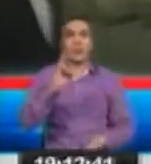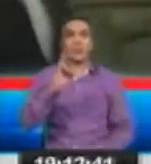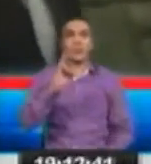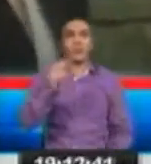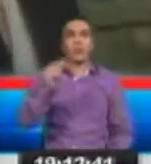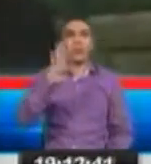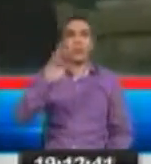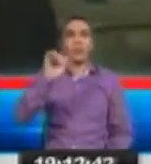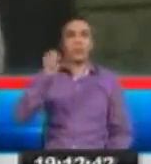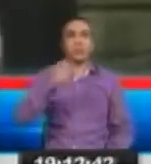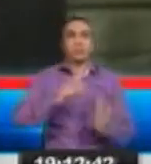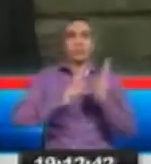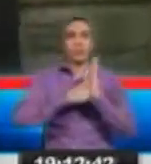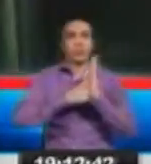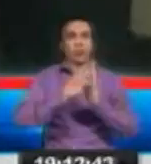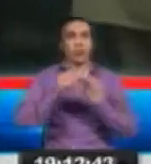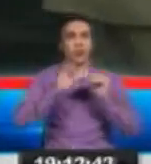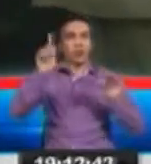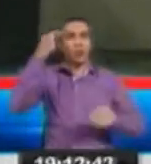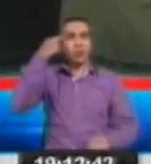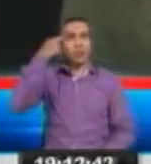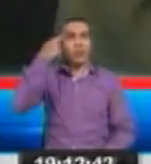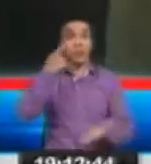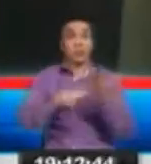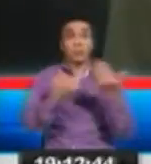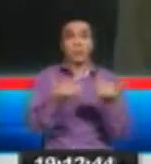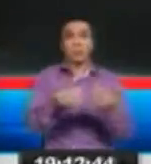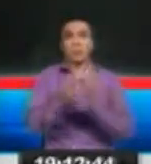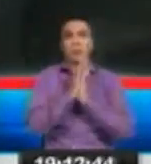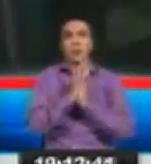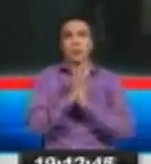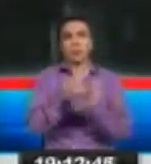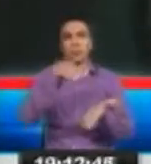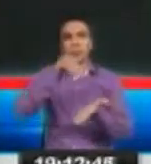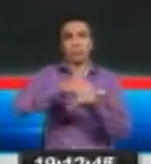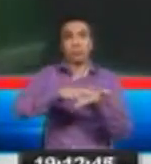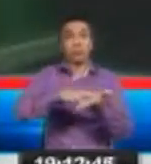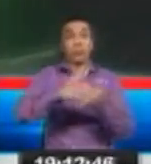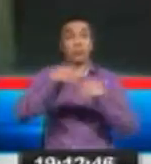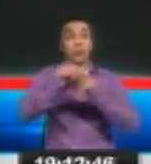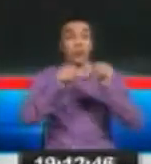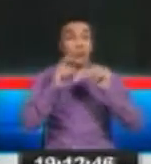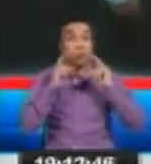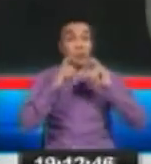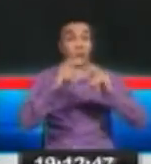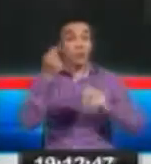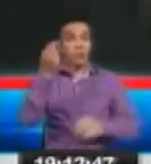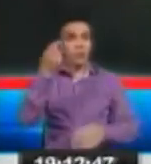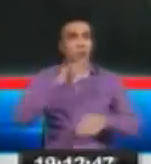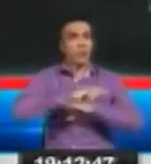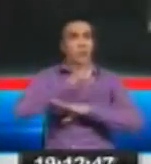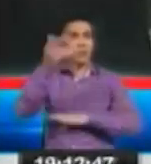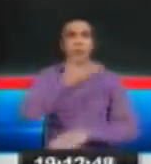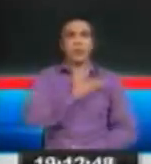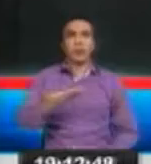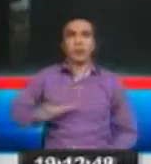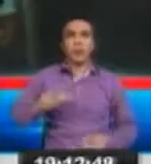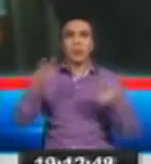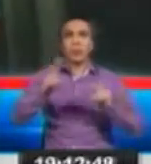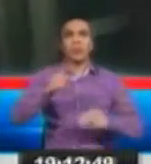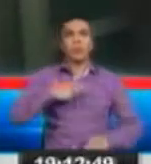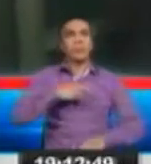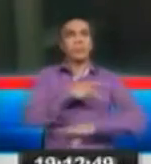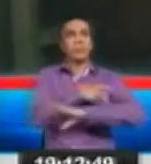Villamar a la Contraloría General del Estado. El legislador pide que se incluya en la auditoría a los viajes del avión presidencial al de